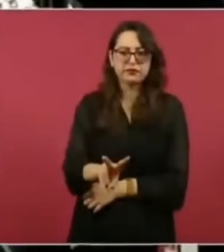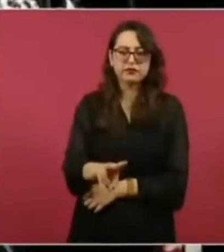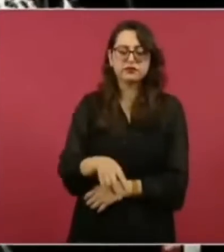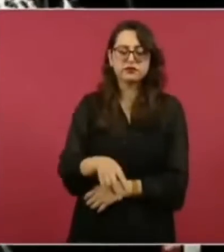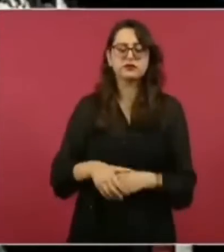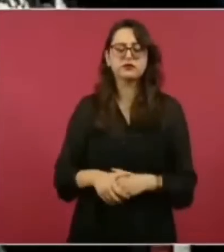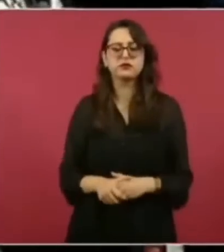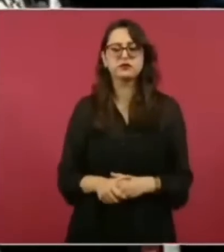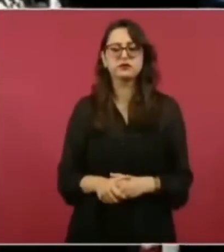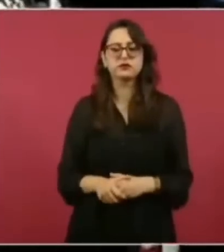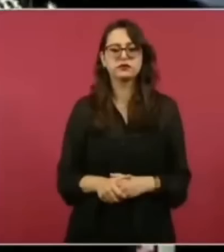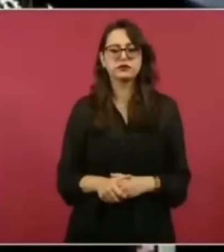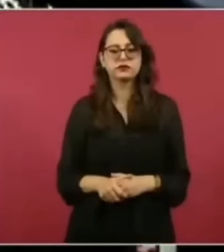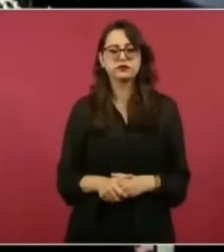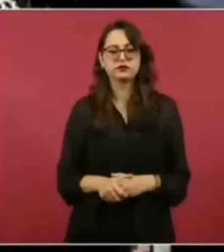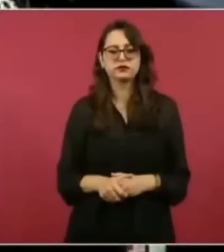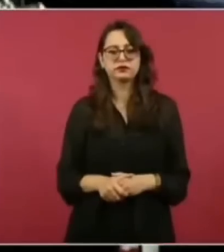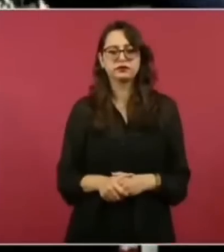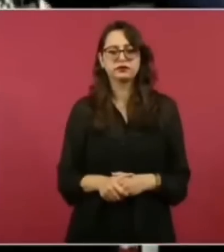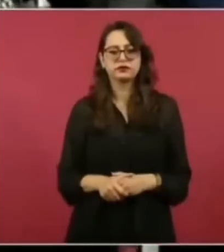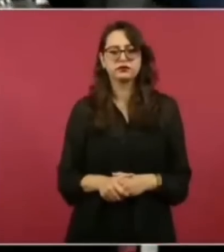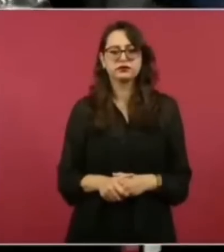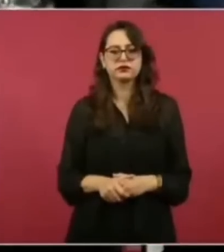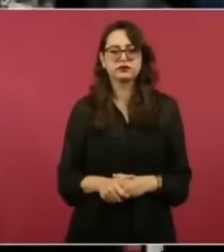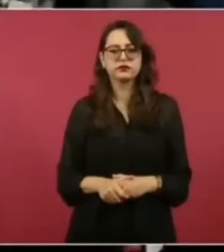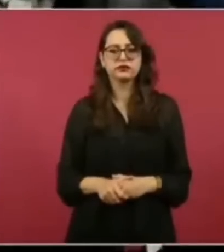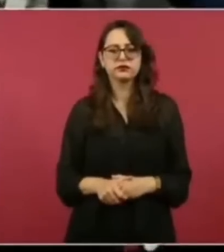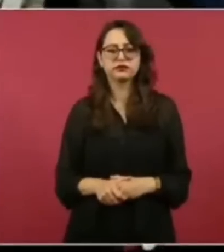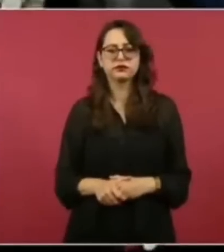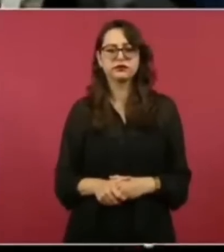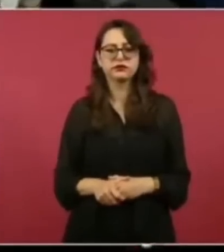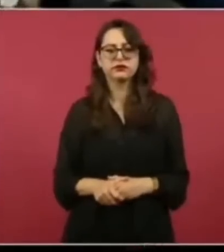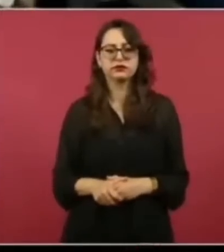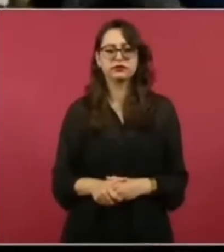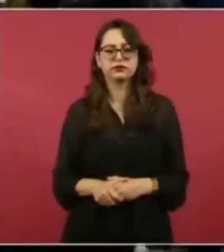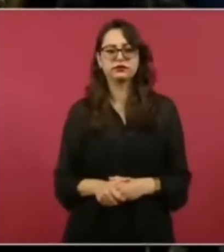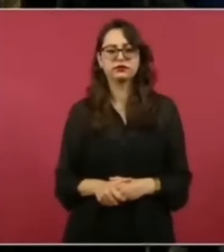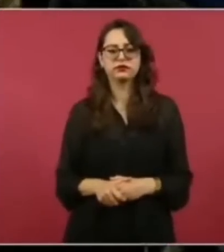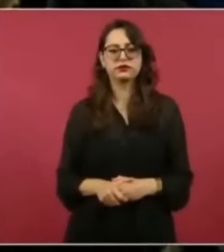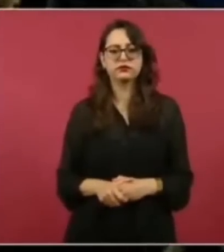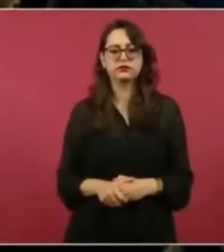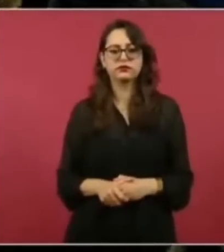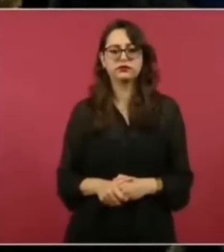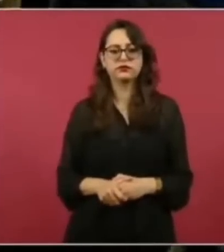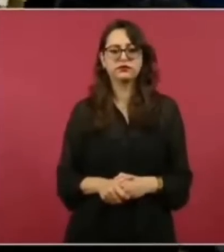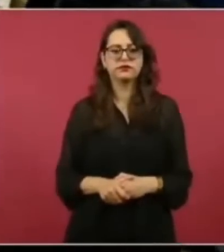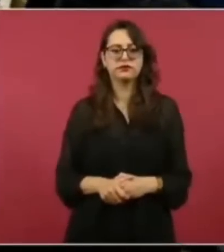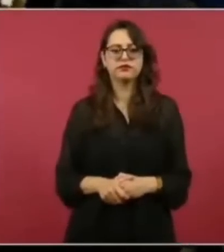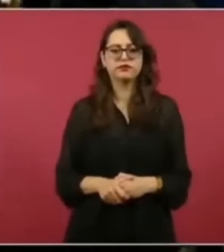Quiero hacer mención a algunos